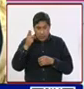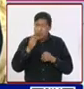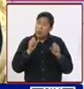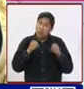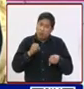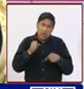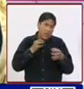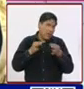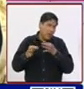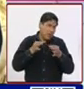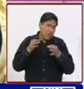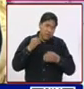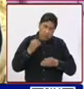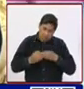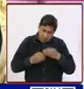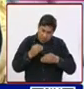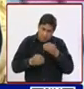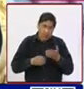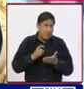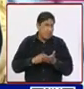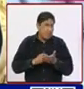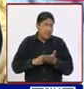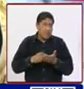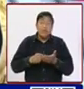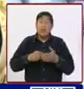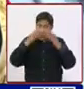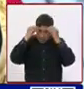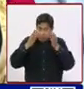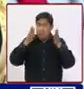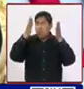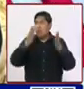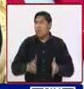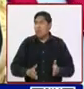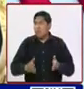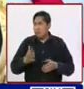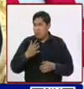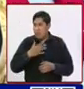¿puedo explicar un poco el proceso de esto? Que el profesor